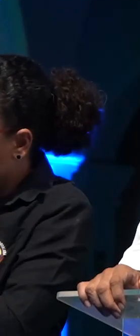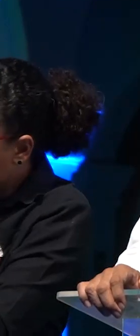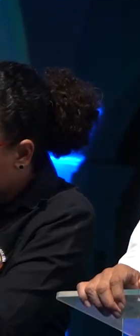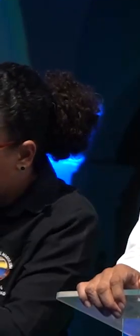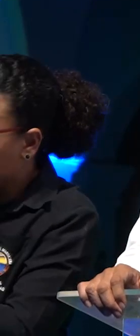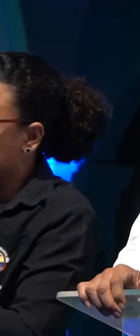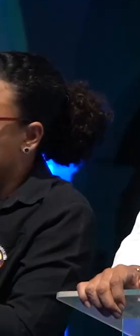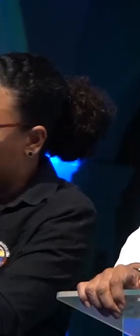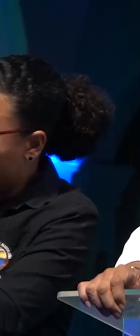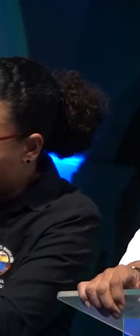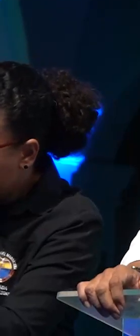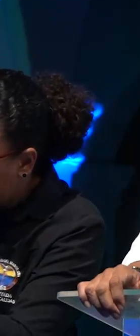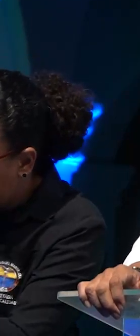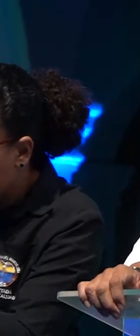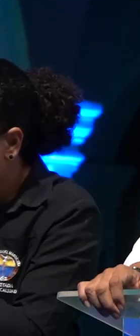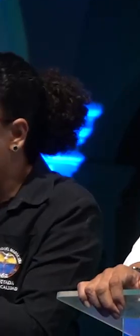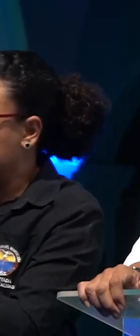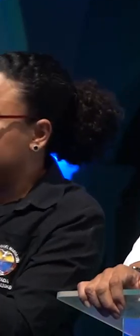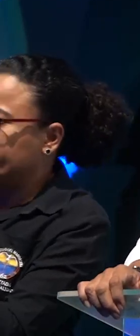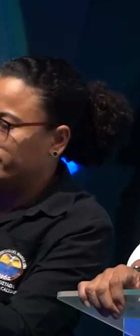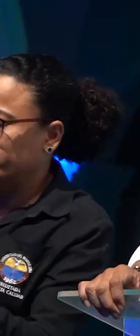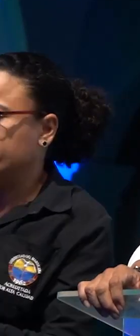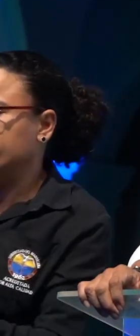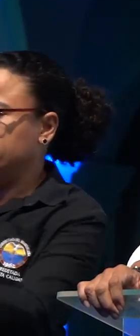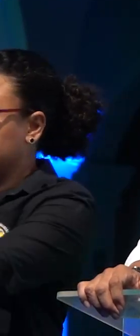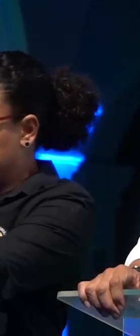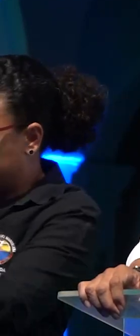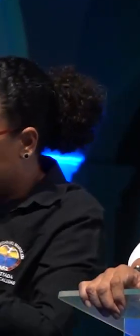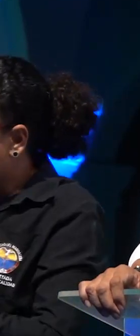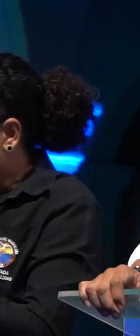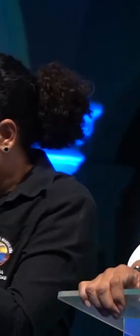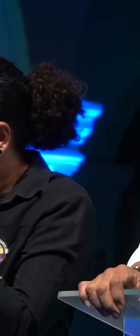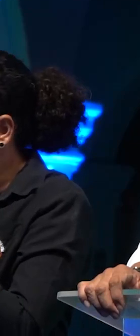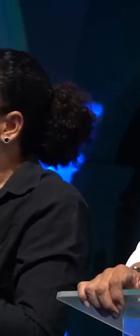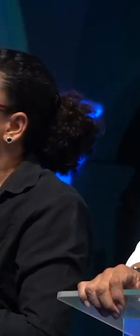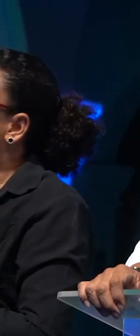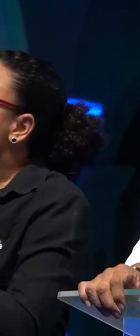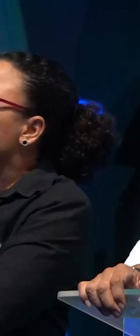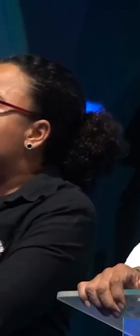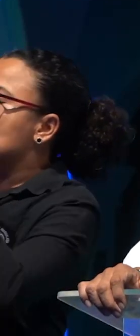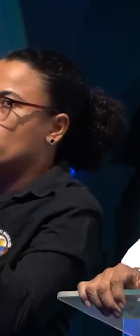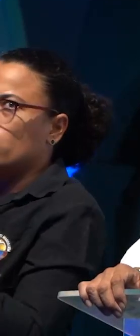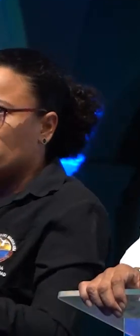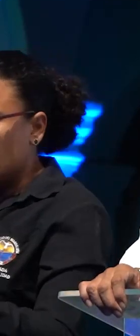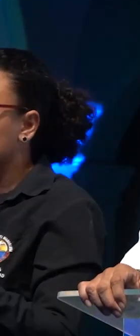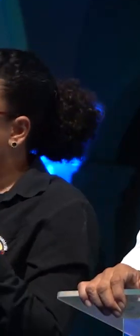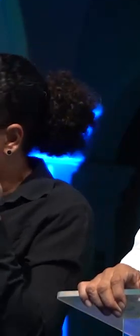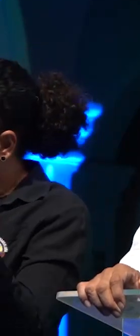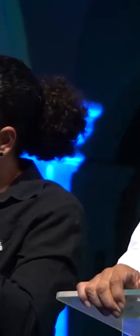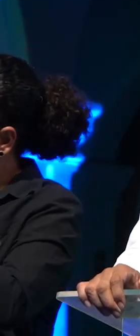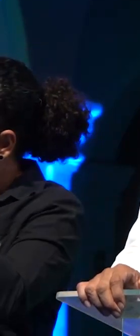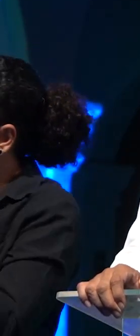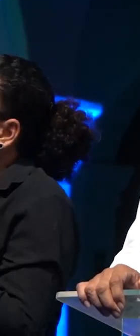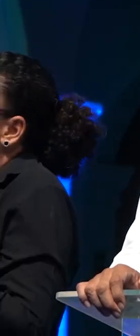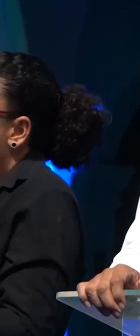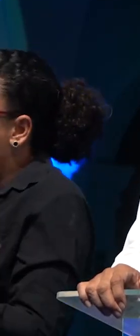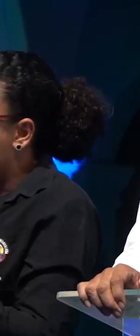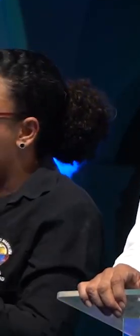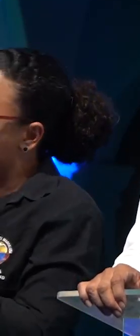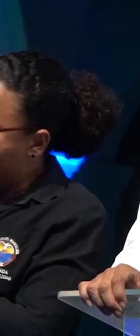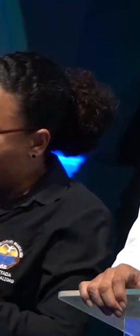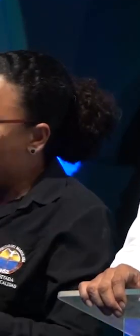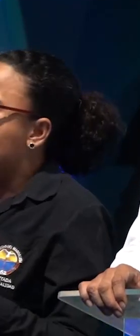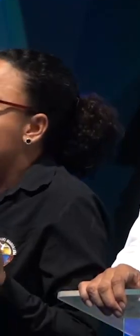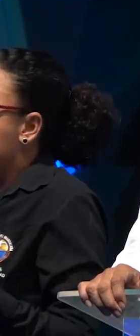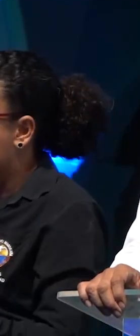tiene. Este país es el único país que tiene 2 costas y no tiene una ley de costas. Y la universidad hoy es la primera universidad en América Latina que